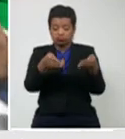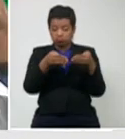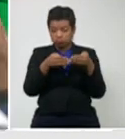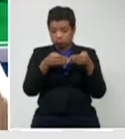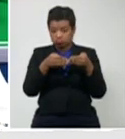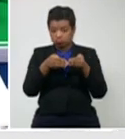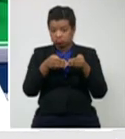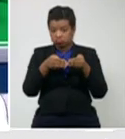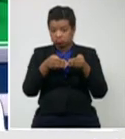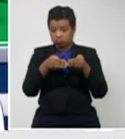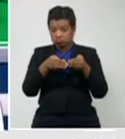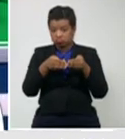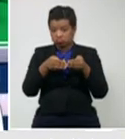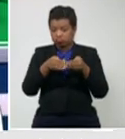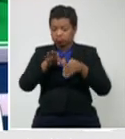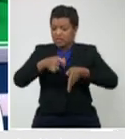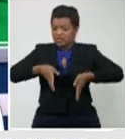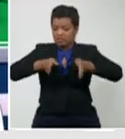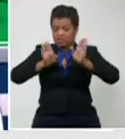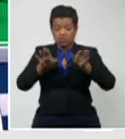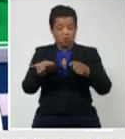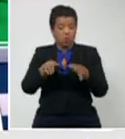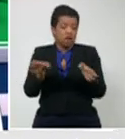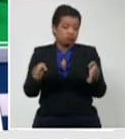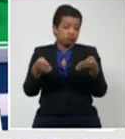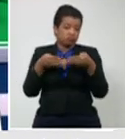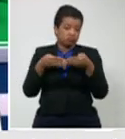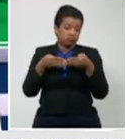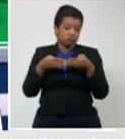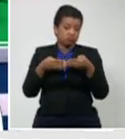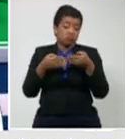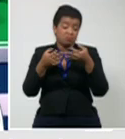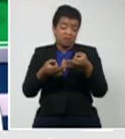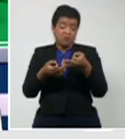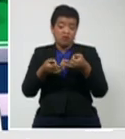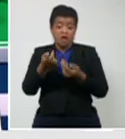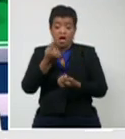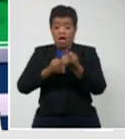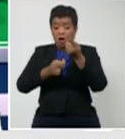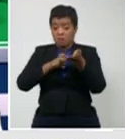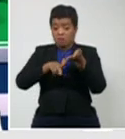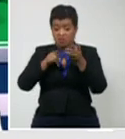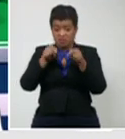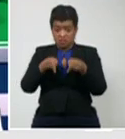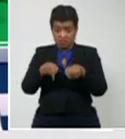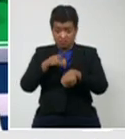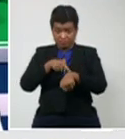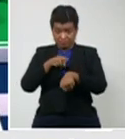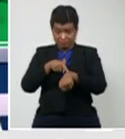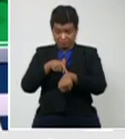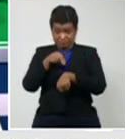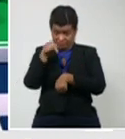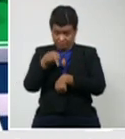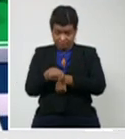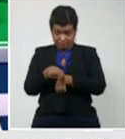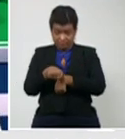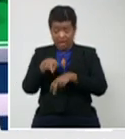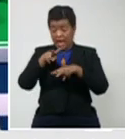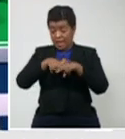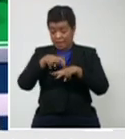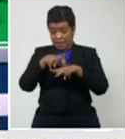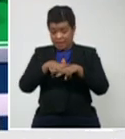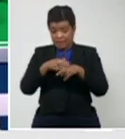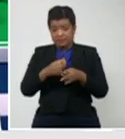zonas, se cierran edificios, de forma tal de aplicarlo. Aquí hay provincias, en estos momentos, a La Habana, o la entrada